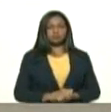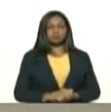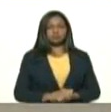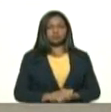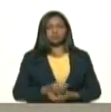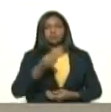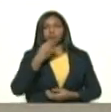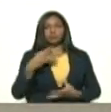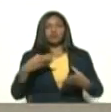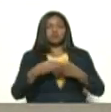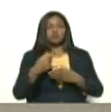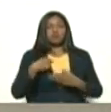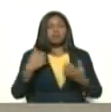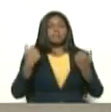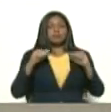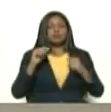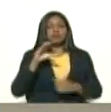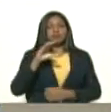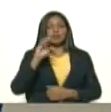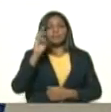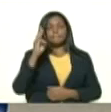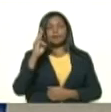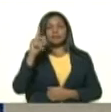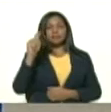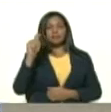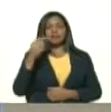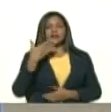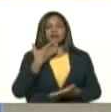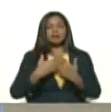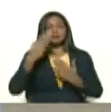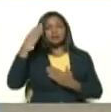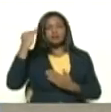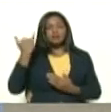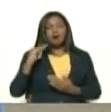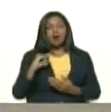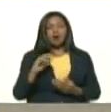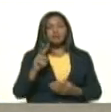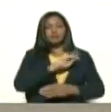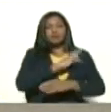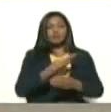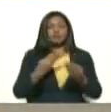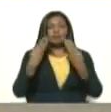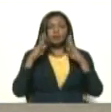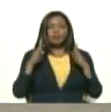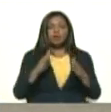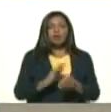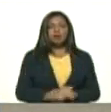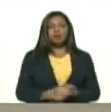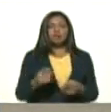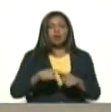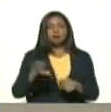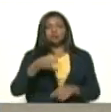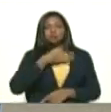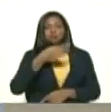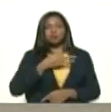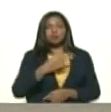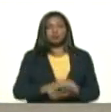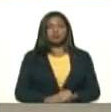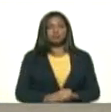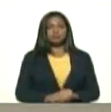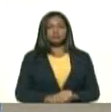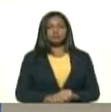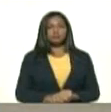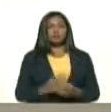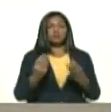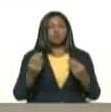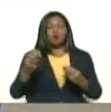que hemos ensayado con los CPT, gracias a Dios Venezuela tiene un poder popular, un poder social, valga la expresión,